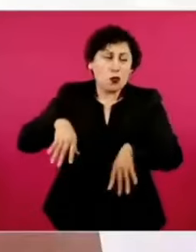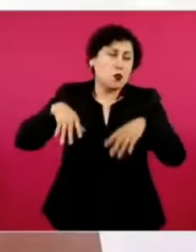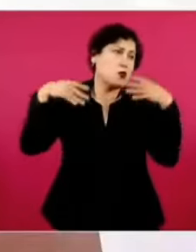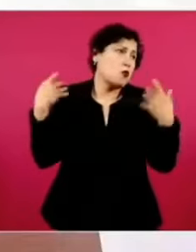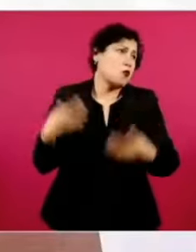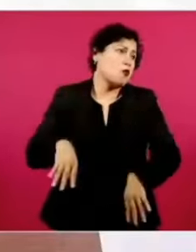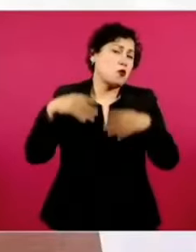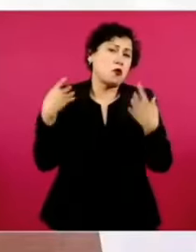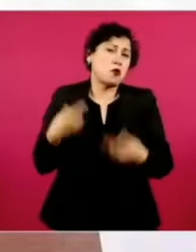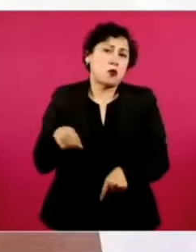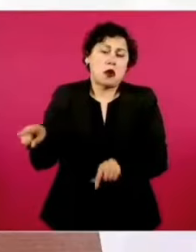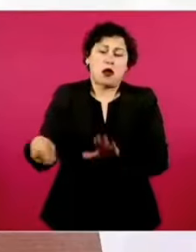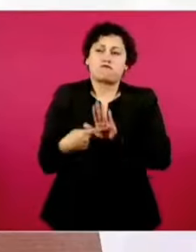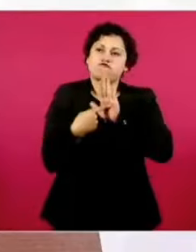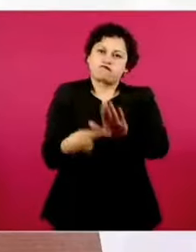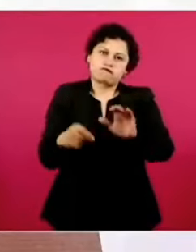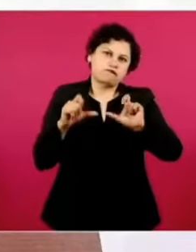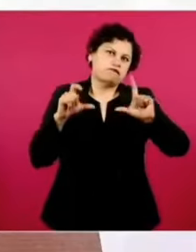Pero este otro,